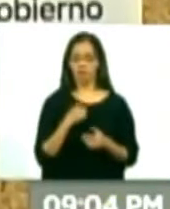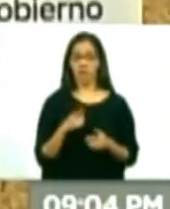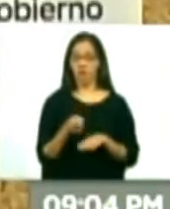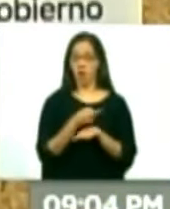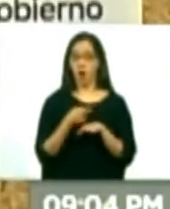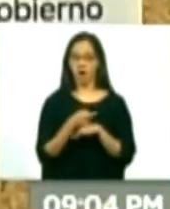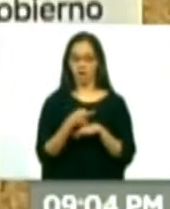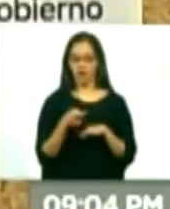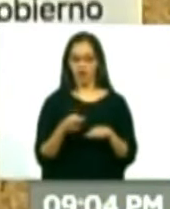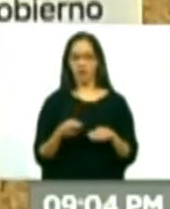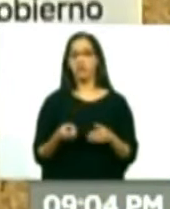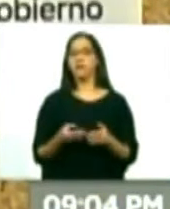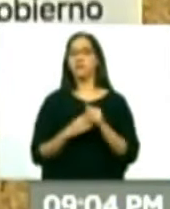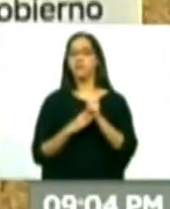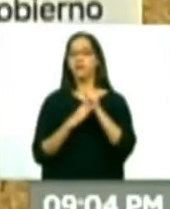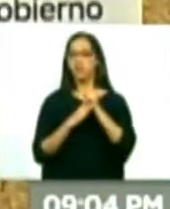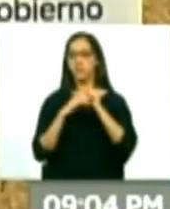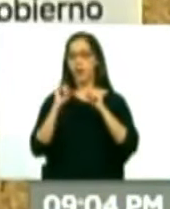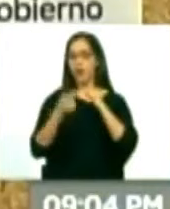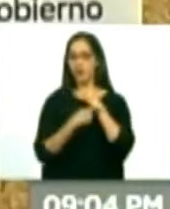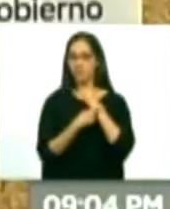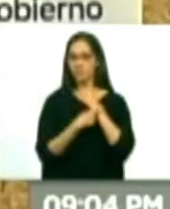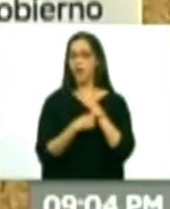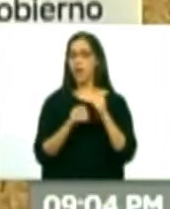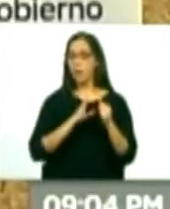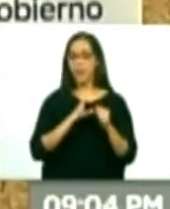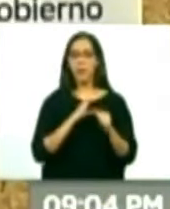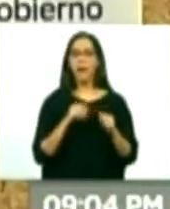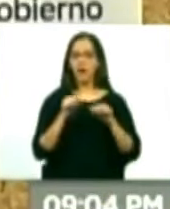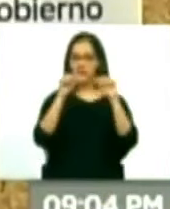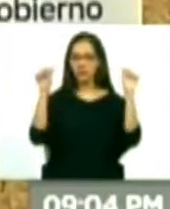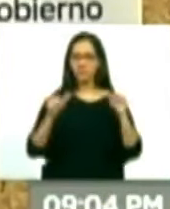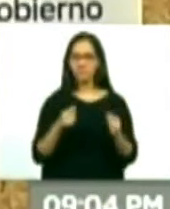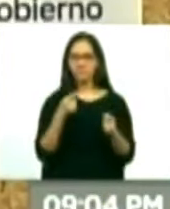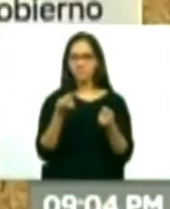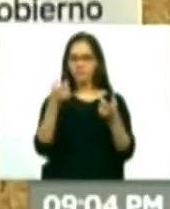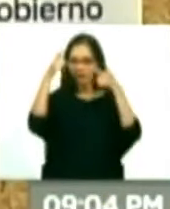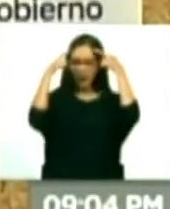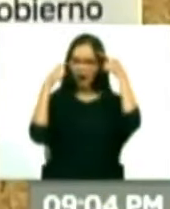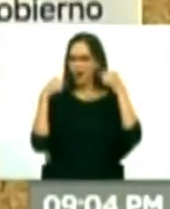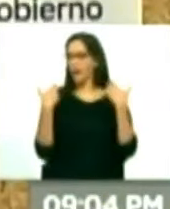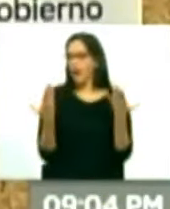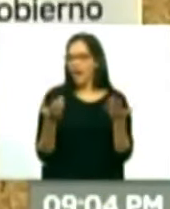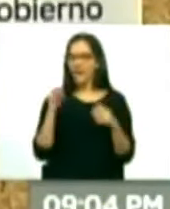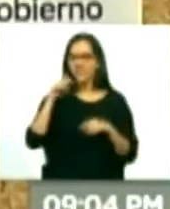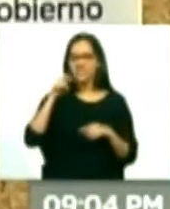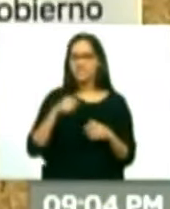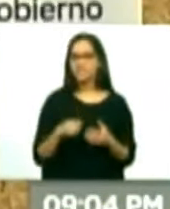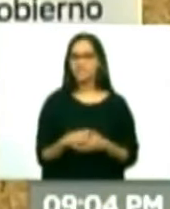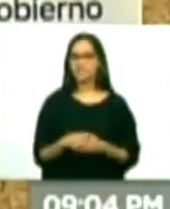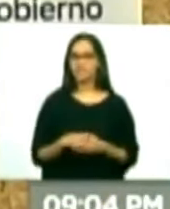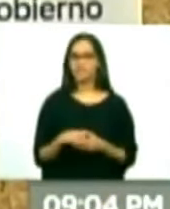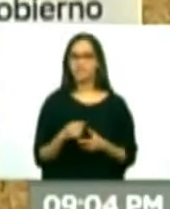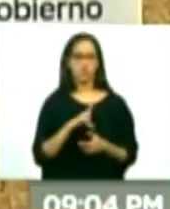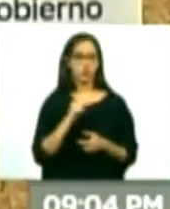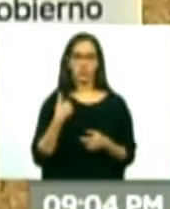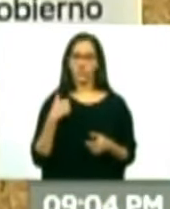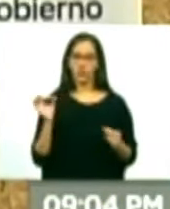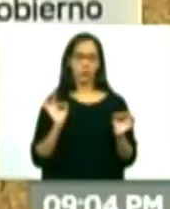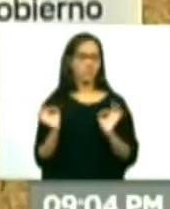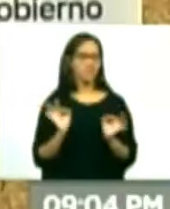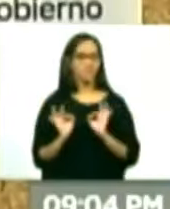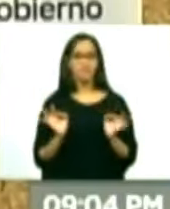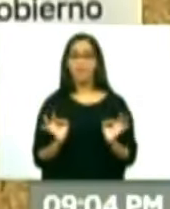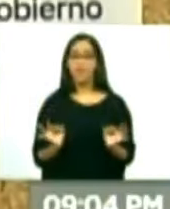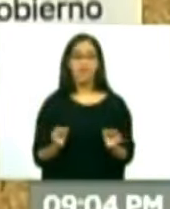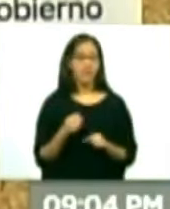interino encabezado por Juanito Limaña es parte del sistema chavista. ¿Qué otra señal se necesita? Yo no tengo nada